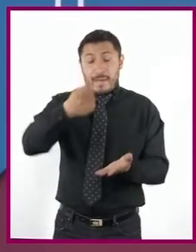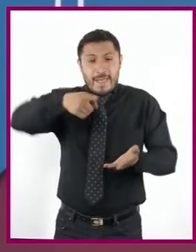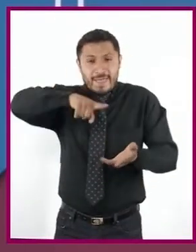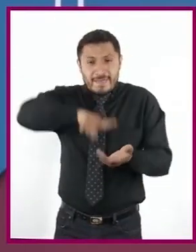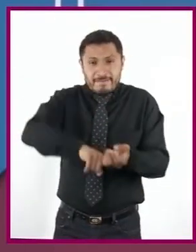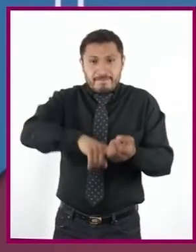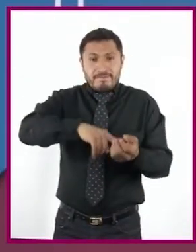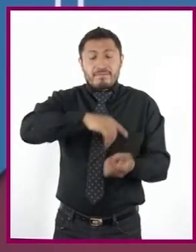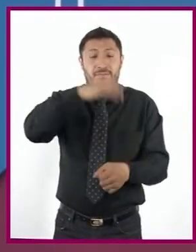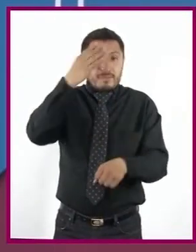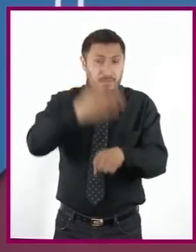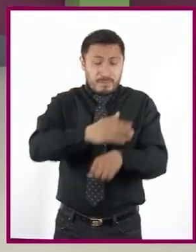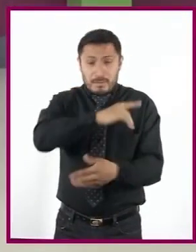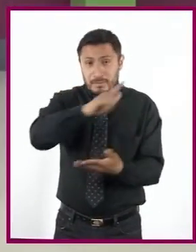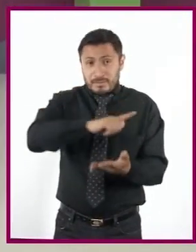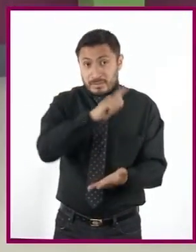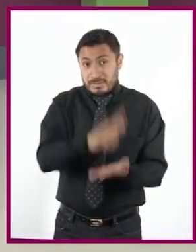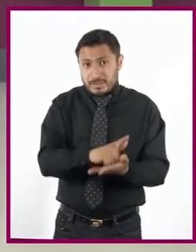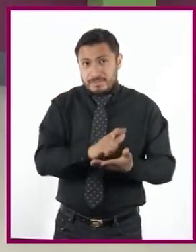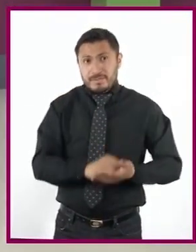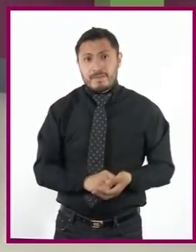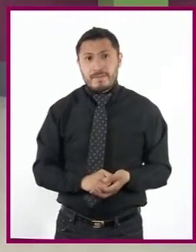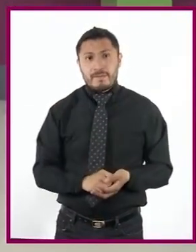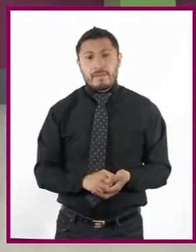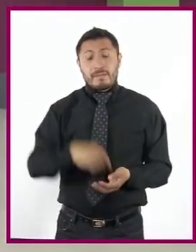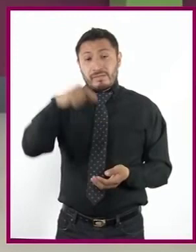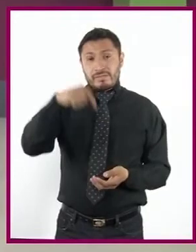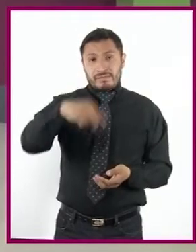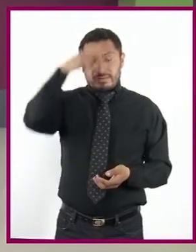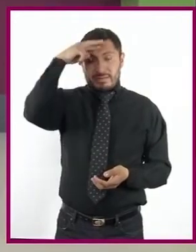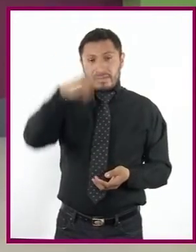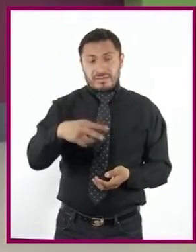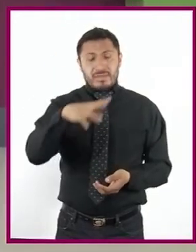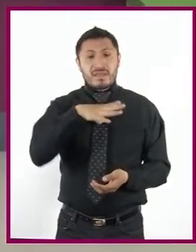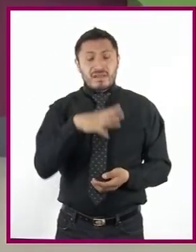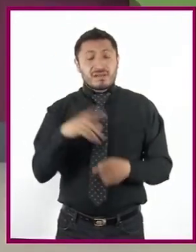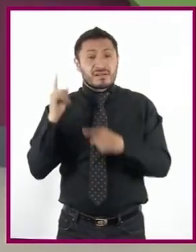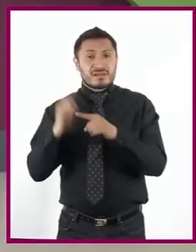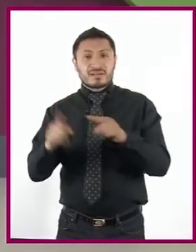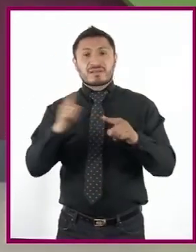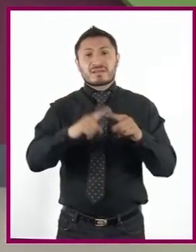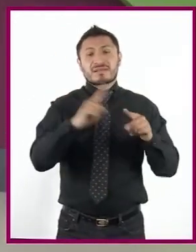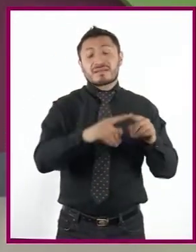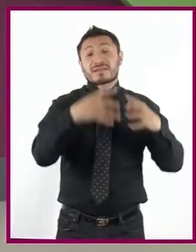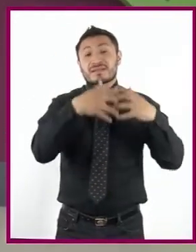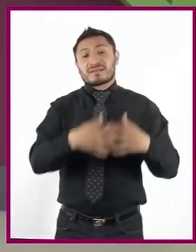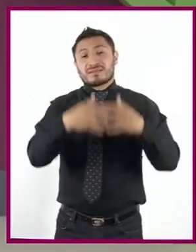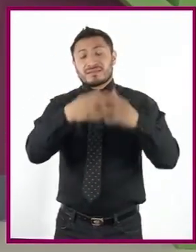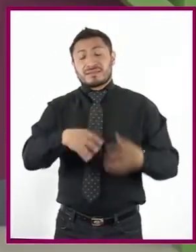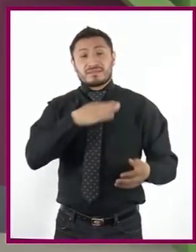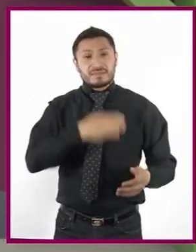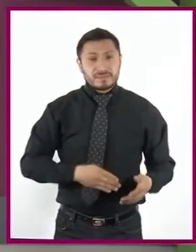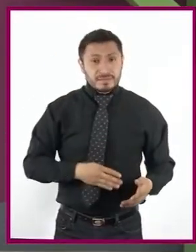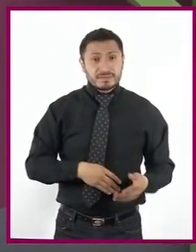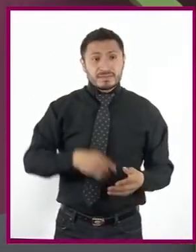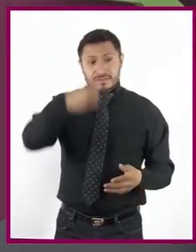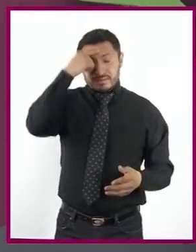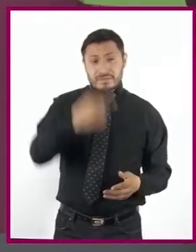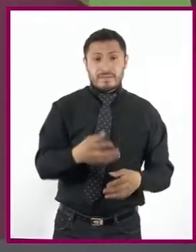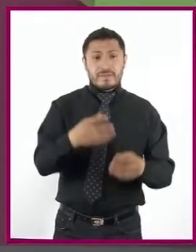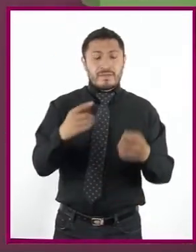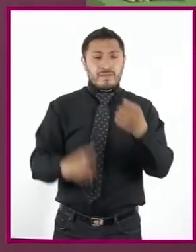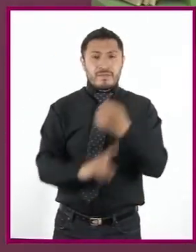del marco penal. En México existen diferentes sistemas de justicia para